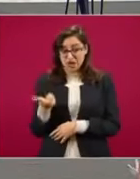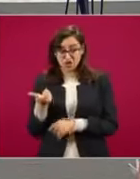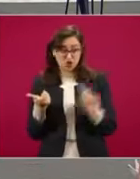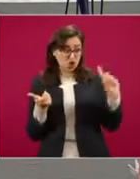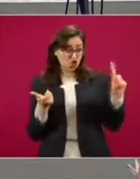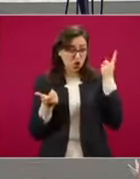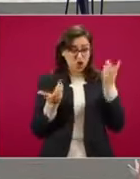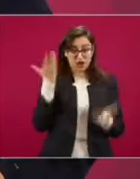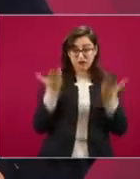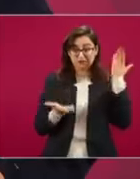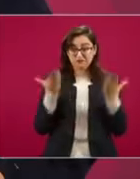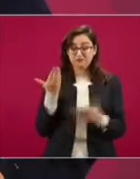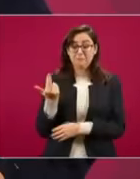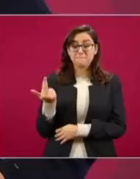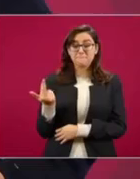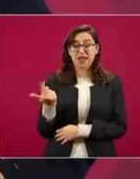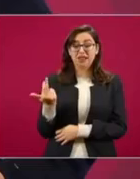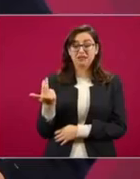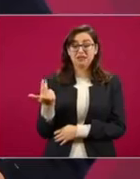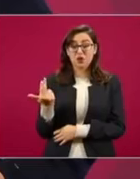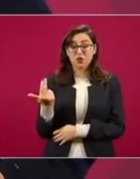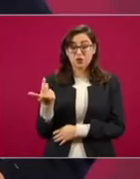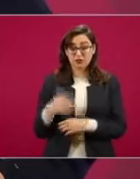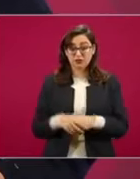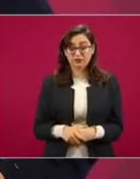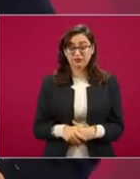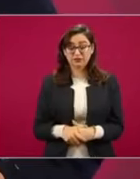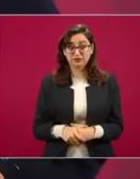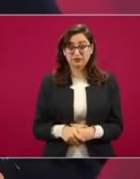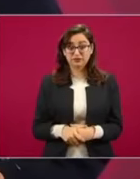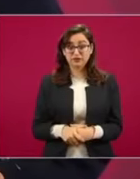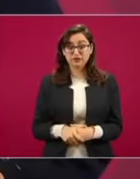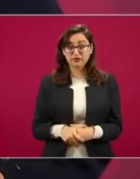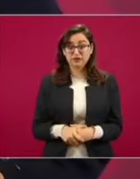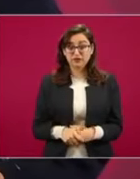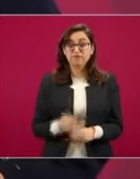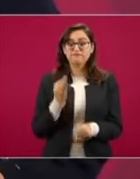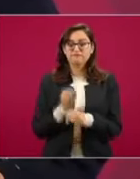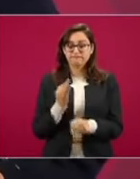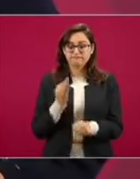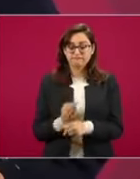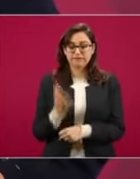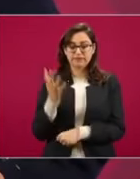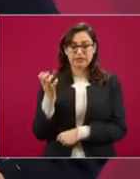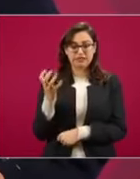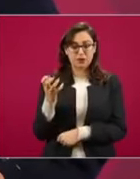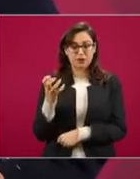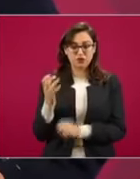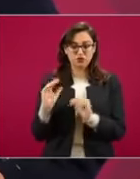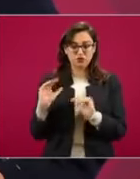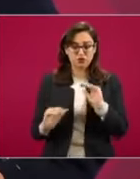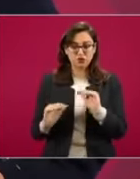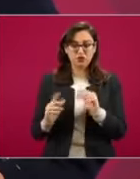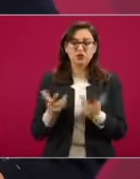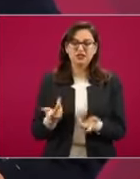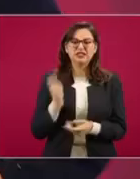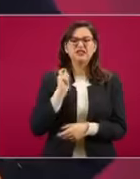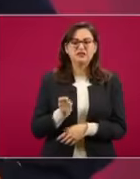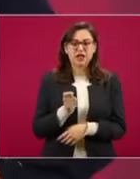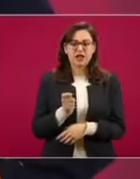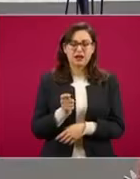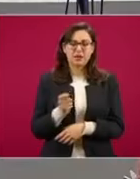dólar con la pandemia sea estamos 5 pesos abajo